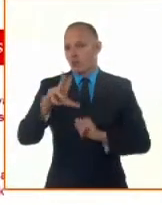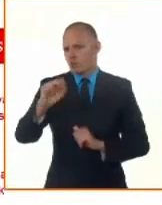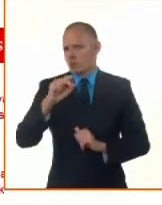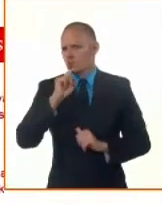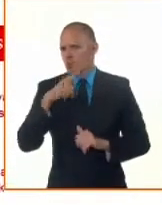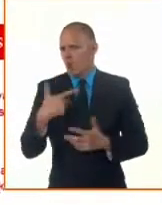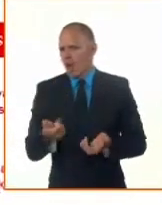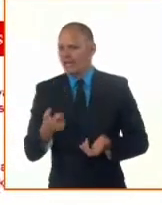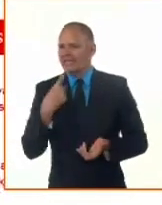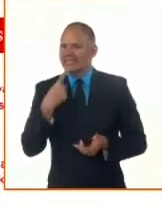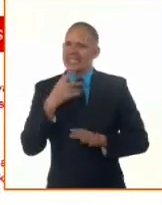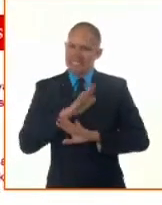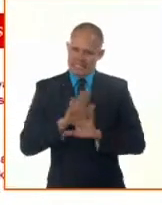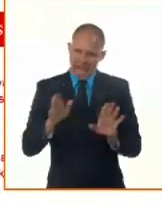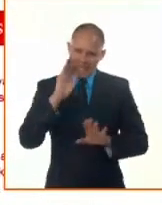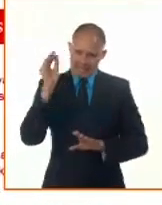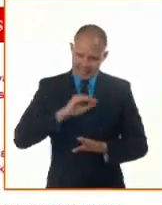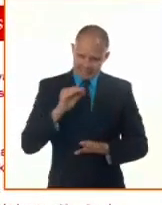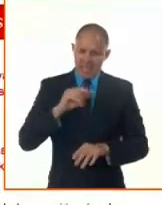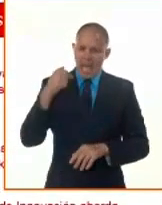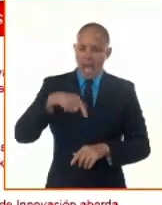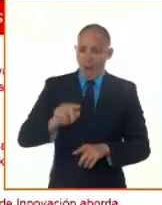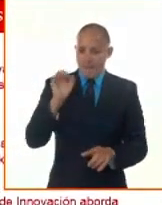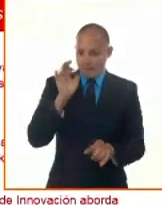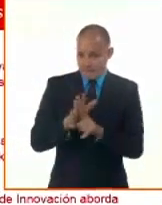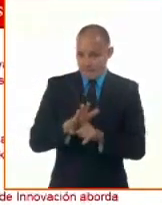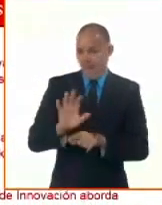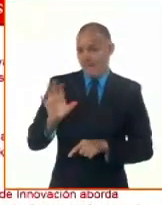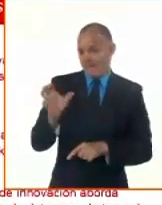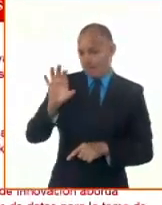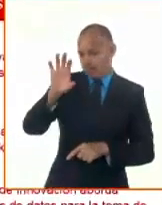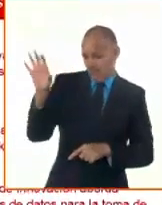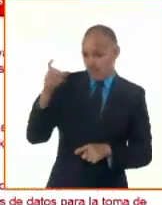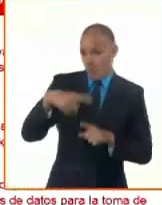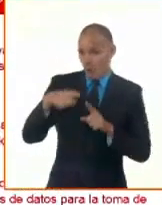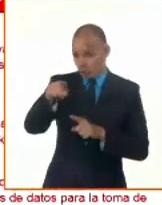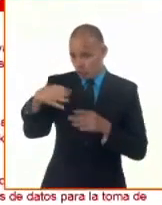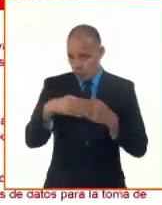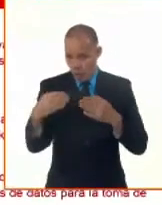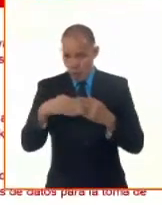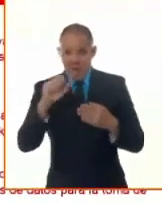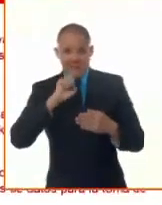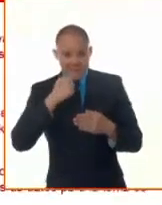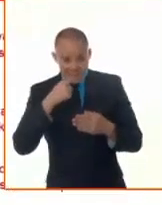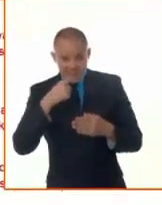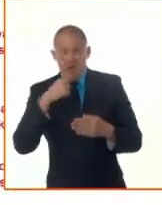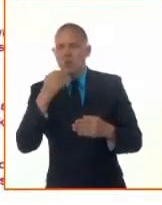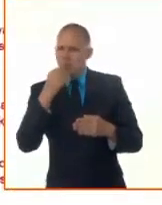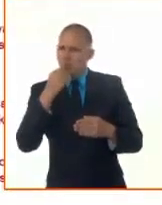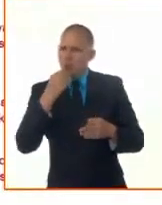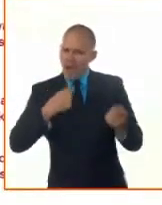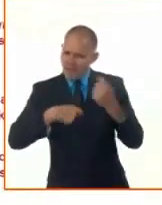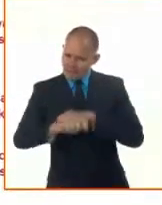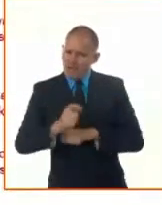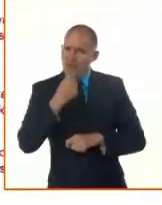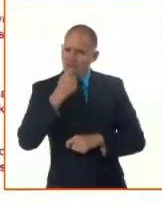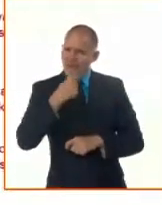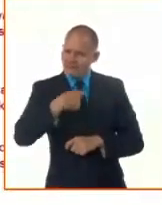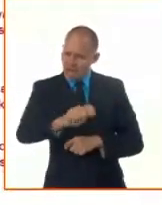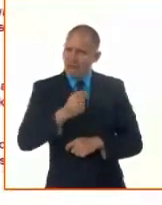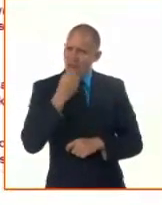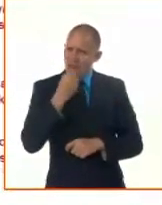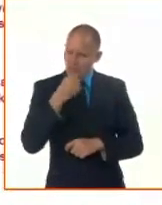financieras no bancarias en la gaceta oficial extraordinaria número 26 del día de hoy 10 de Abril de